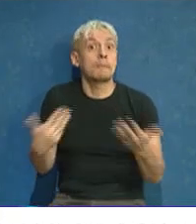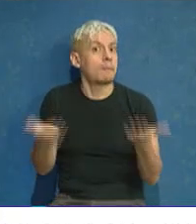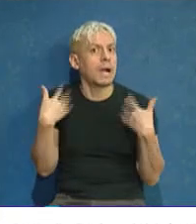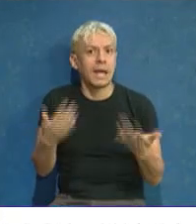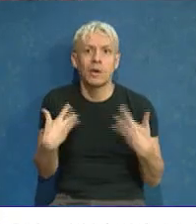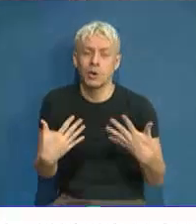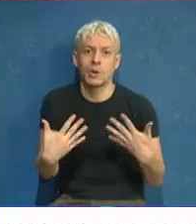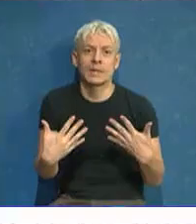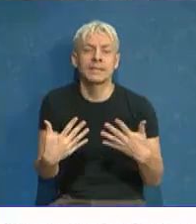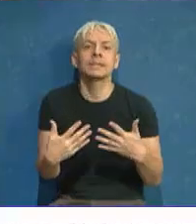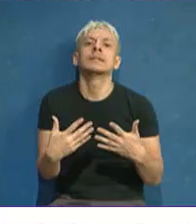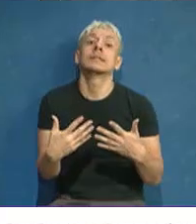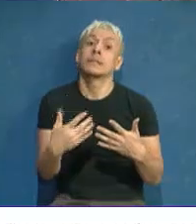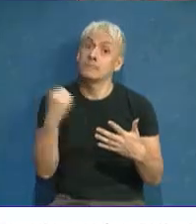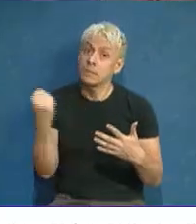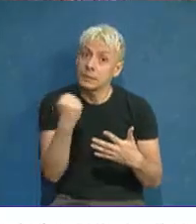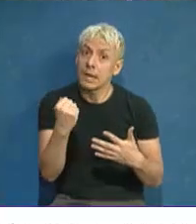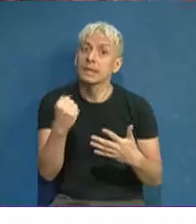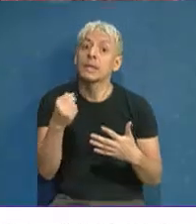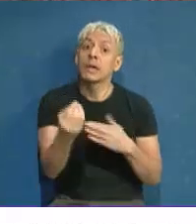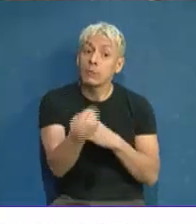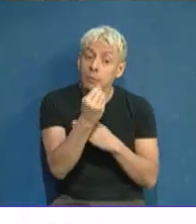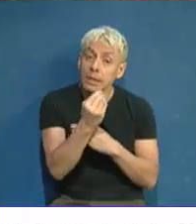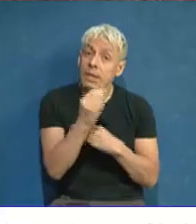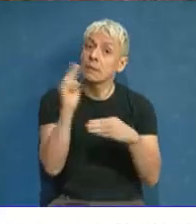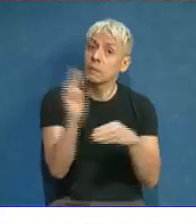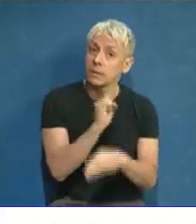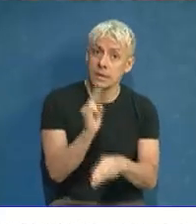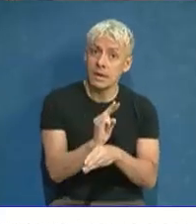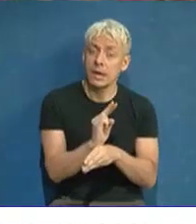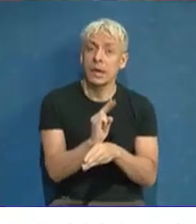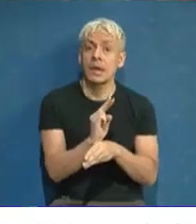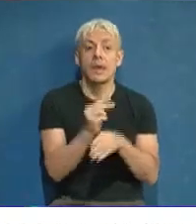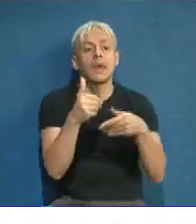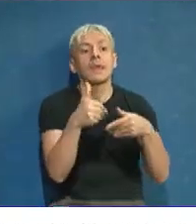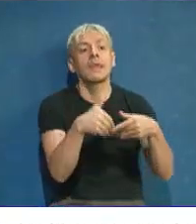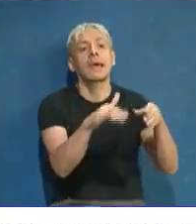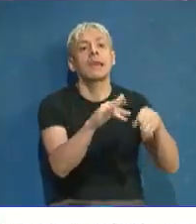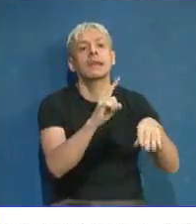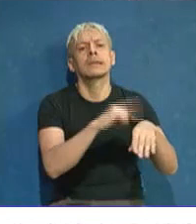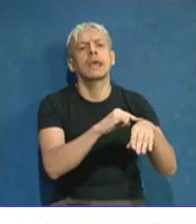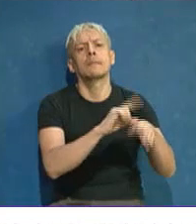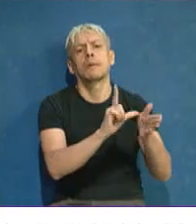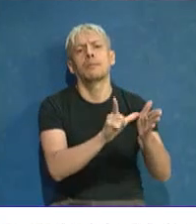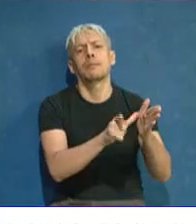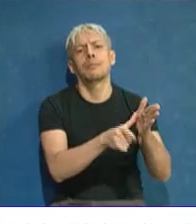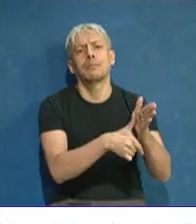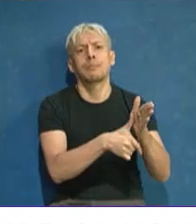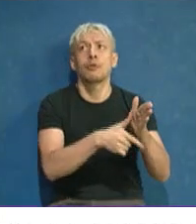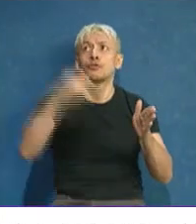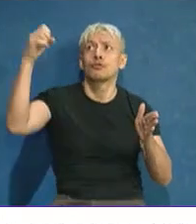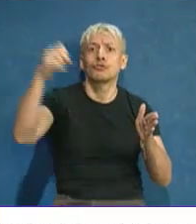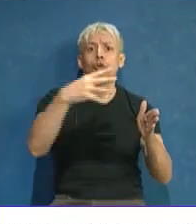y tenemos que tener cuidado en la elaboración de alimentos sobre todo dejarlos de proyectos de calor por un tiempo no